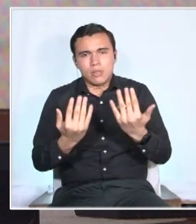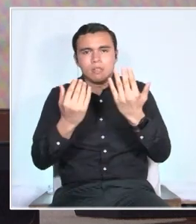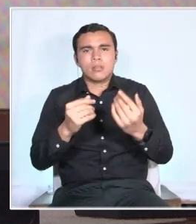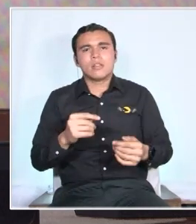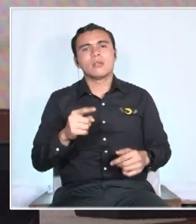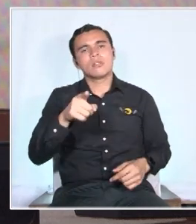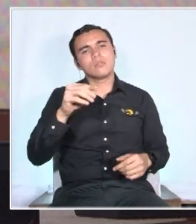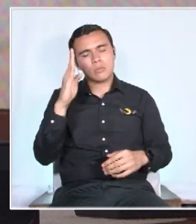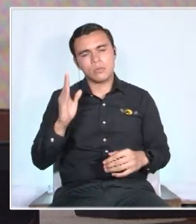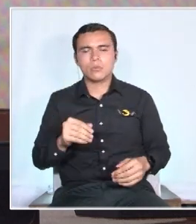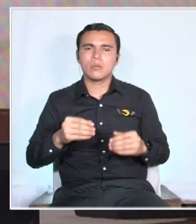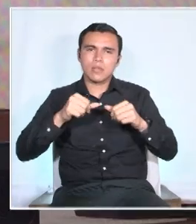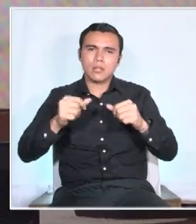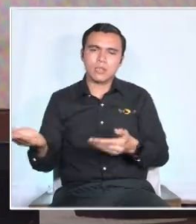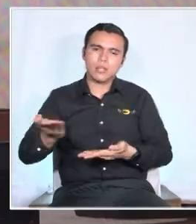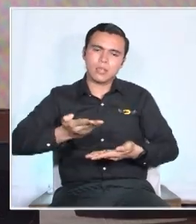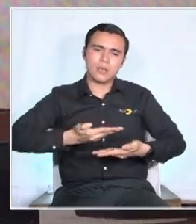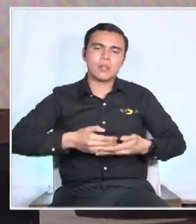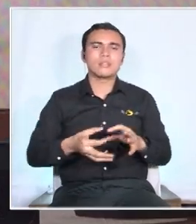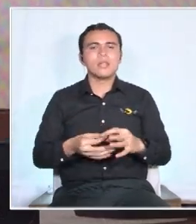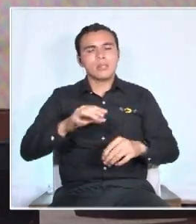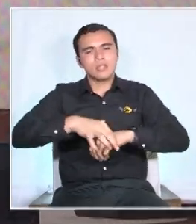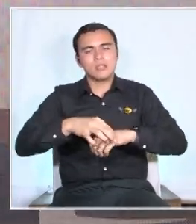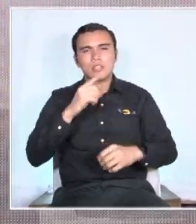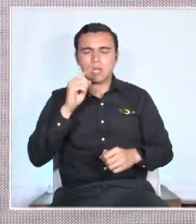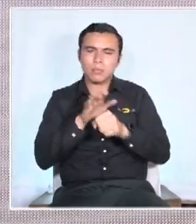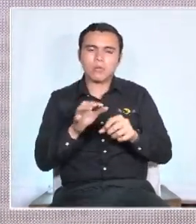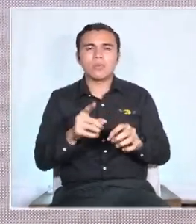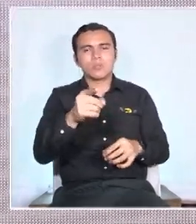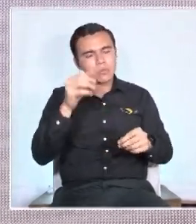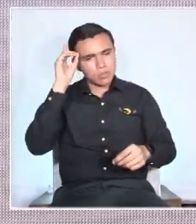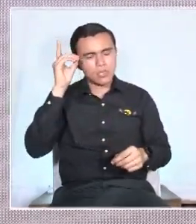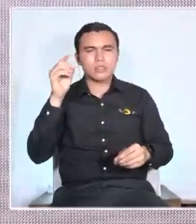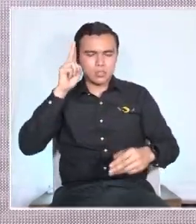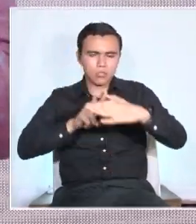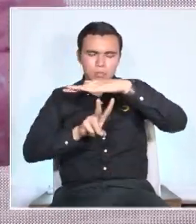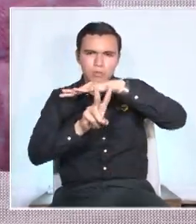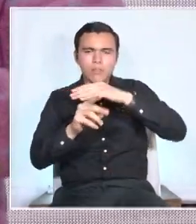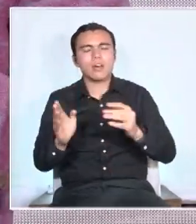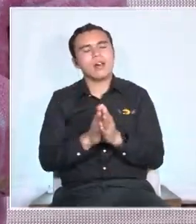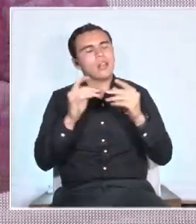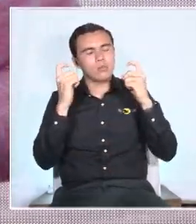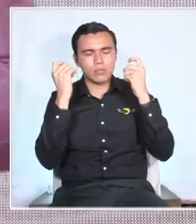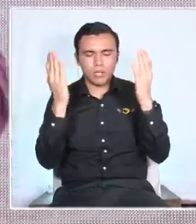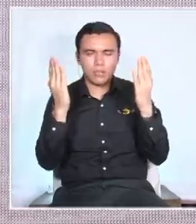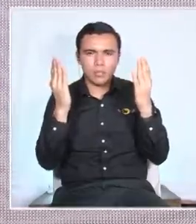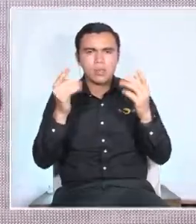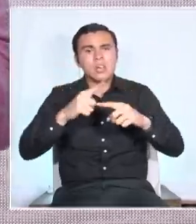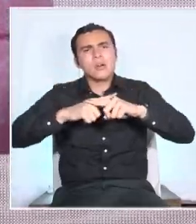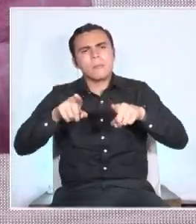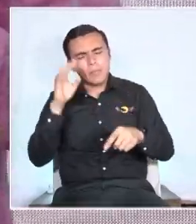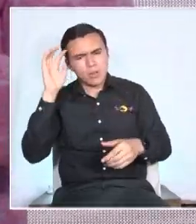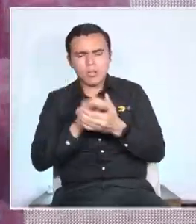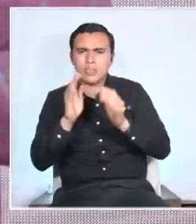llegarás a la tierra prometida, tú nunca llegarás a cumplir tu destino profético. Aleluya. Pero los